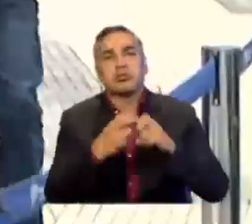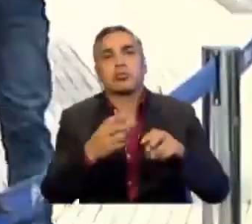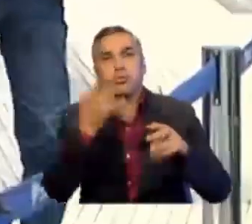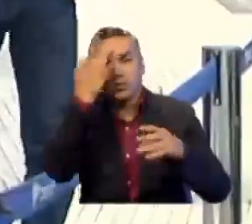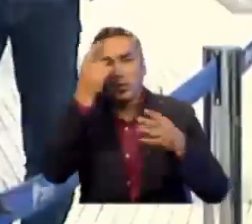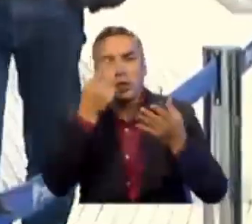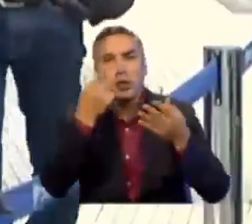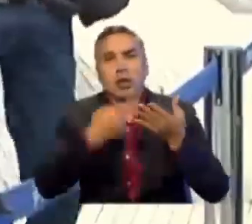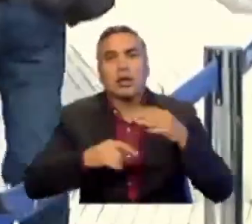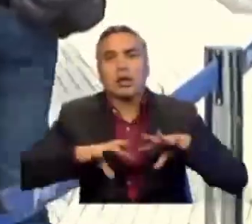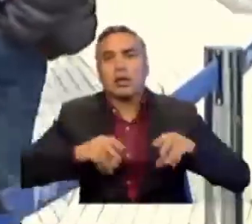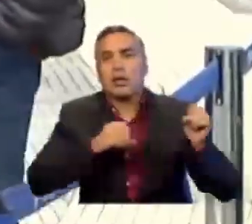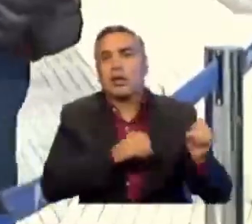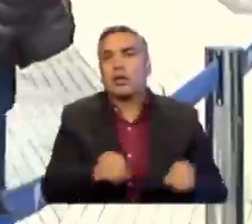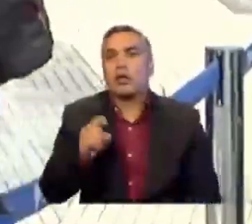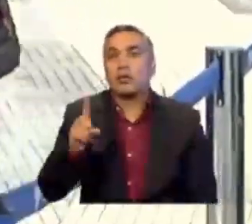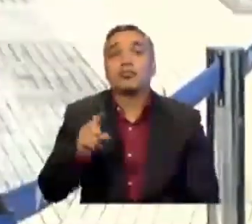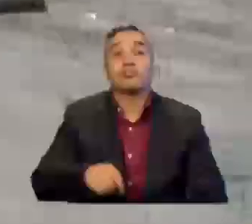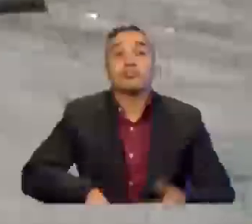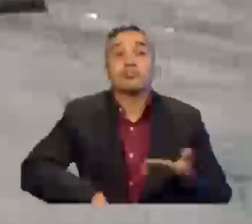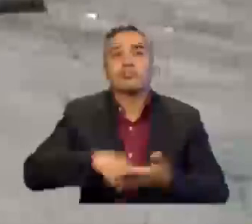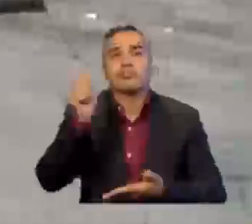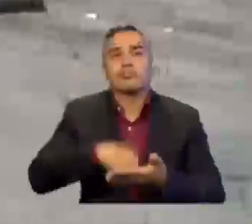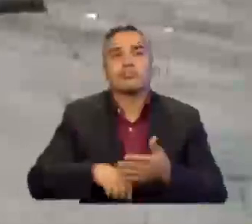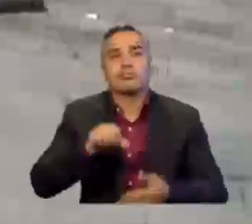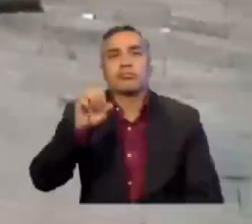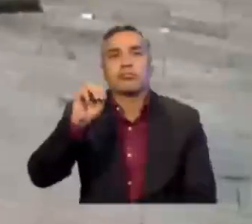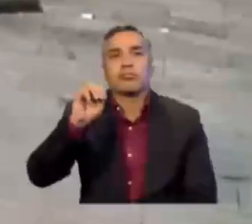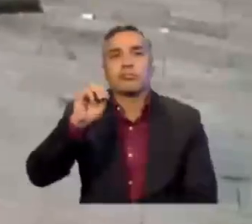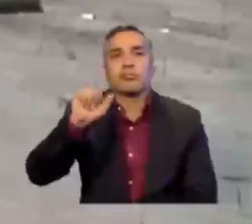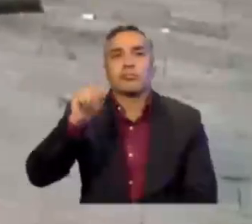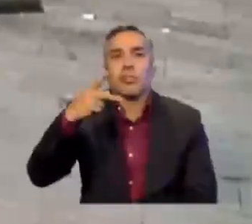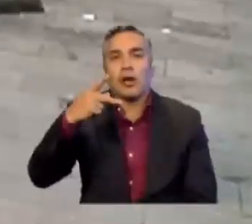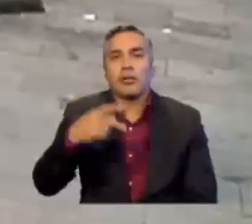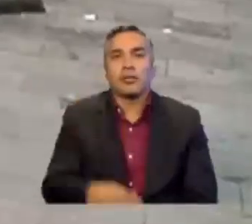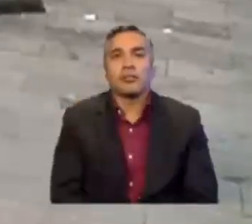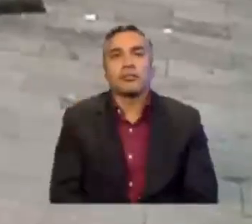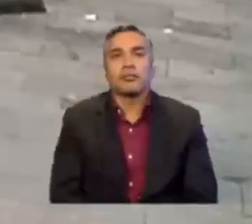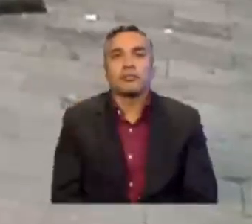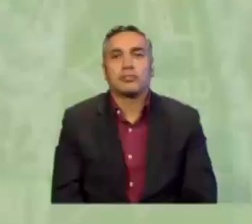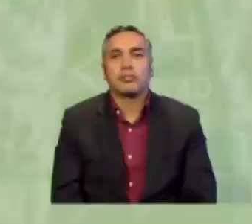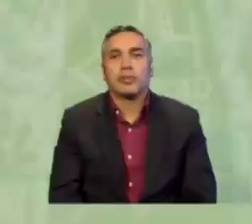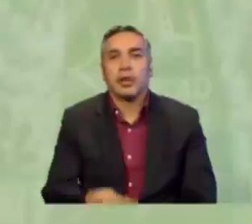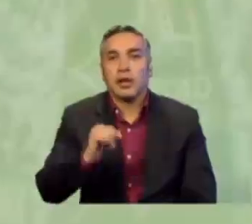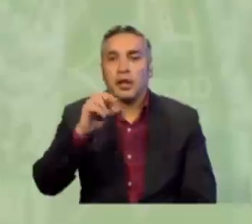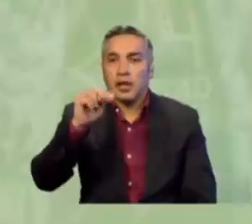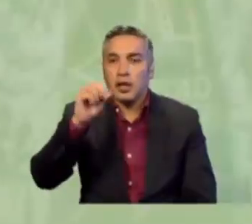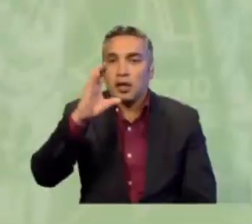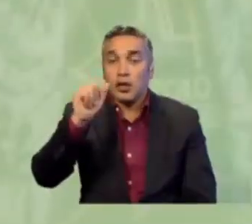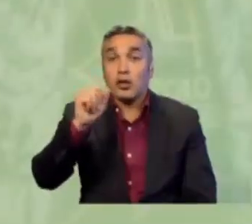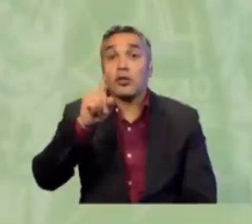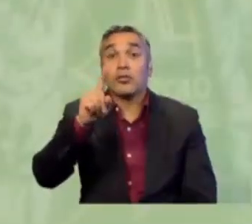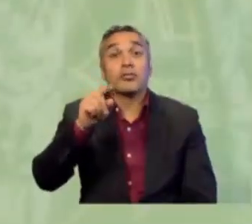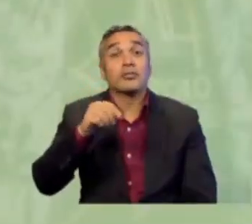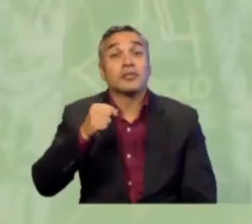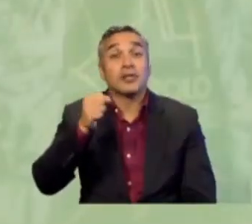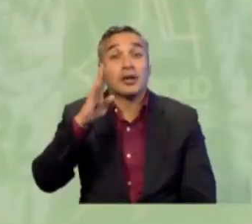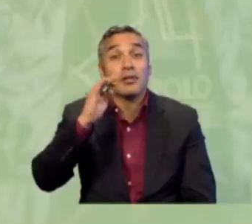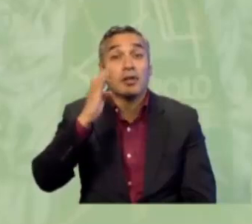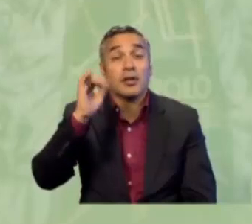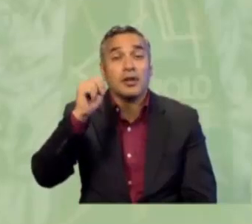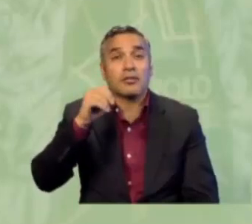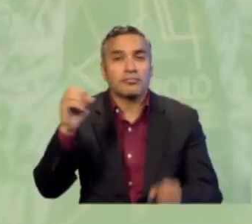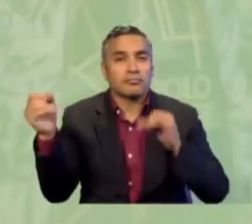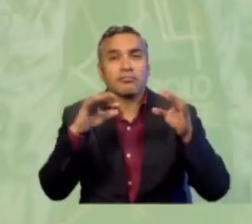por delincuencia organizada por los contratos entre la EMAPS y compañías Insolución y GEINCO. De esta última, Sebastián Yunda afirmó en sus